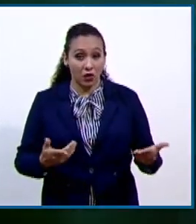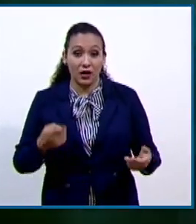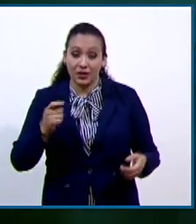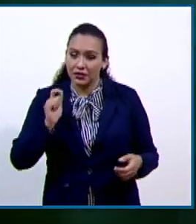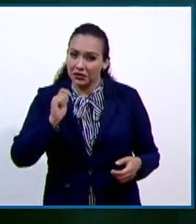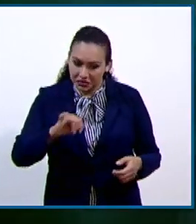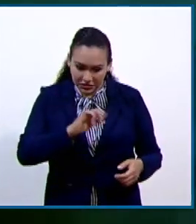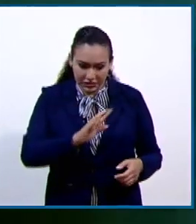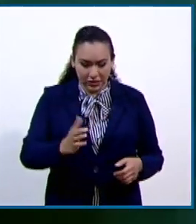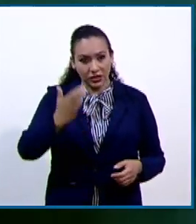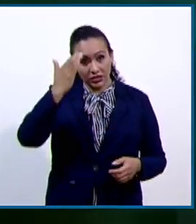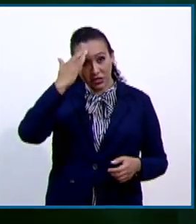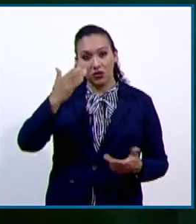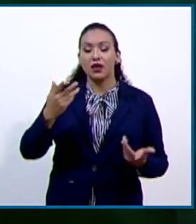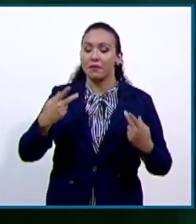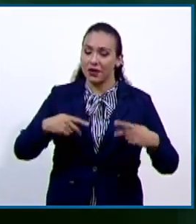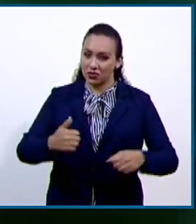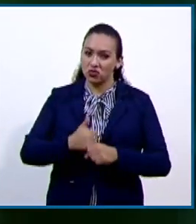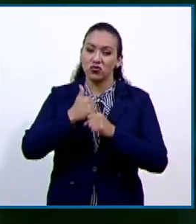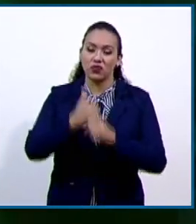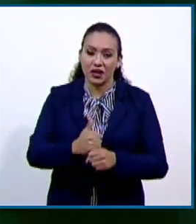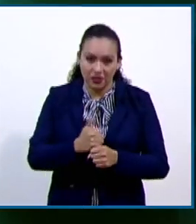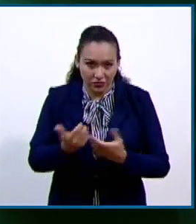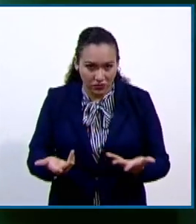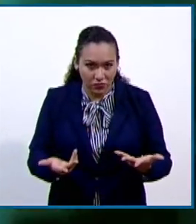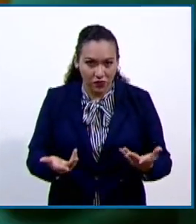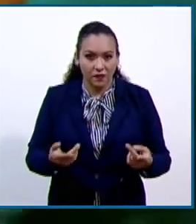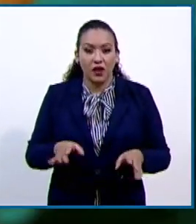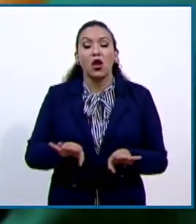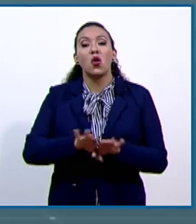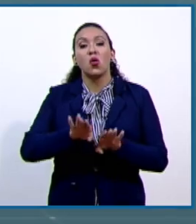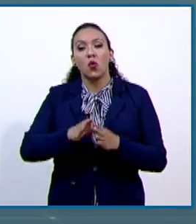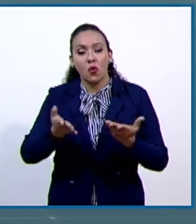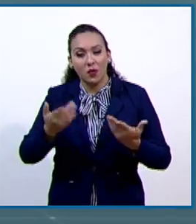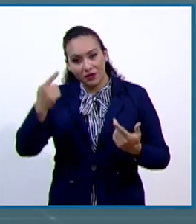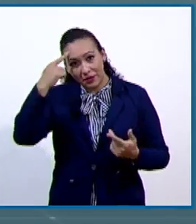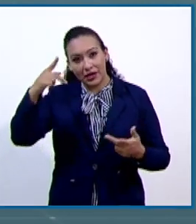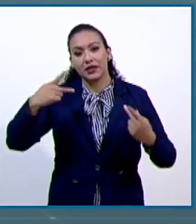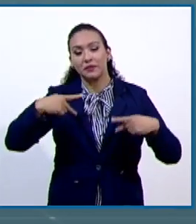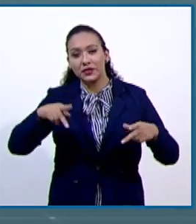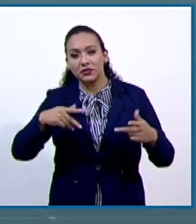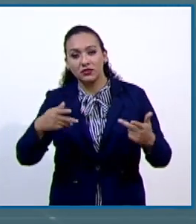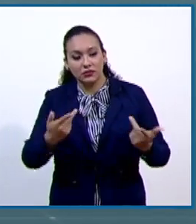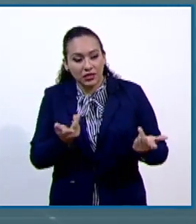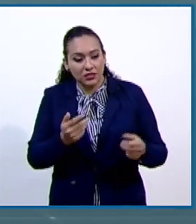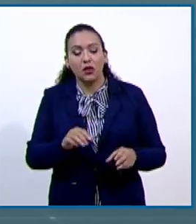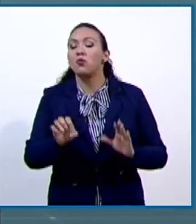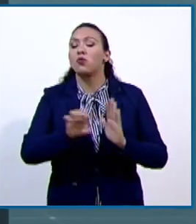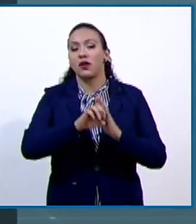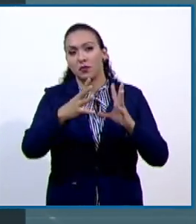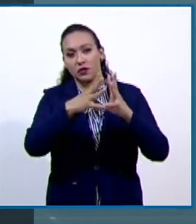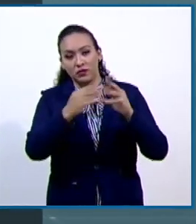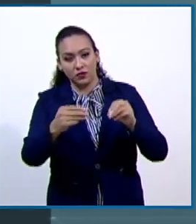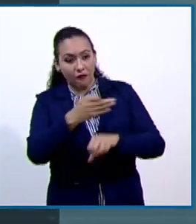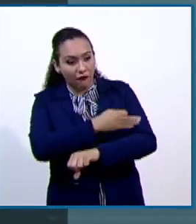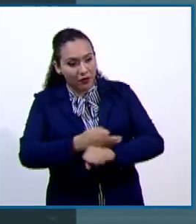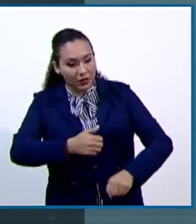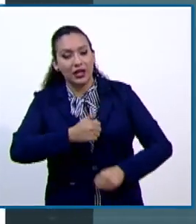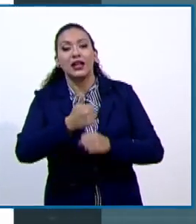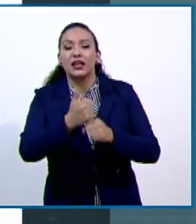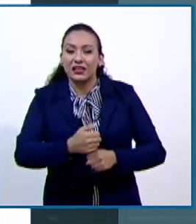del reconocimiento de las víctimas, su papel en los procesos de búsqueda de la verdad y los derechos y garantías que